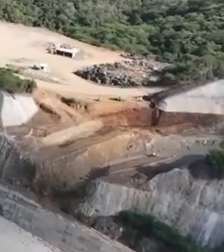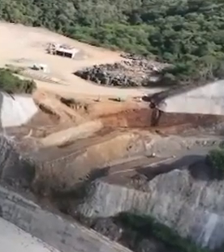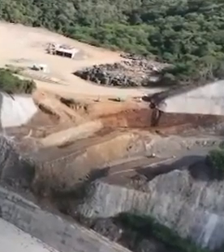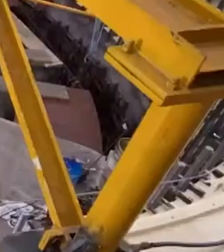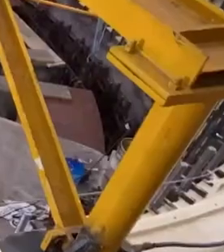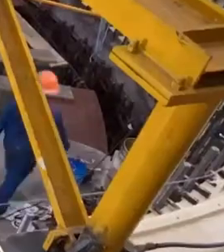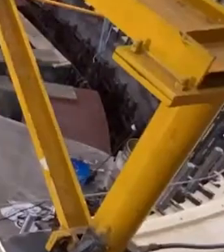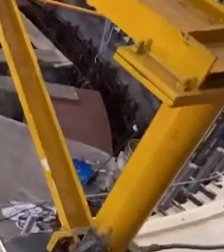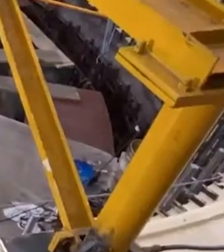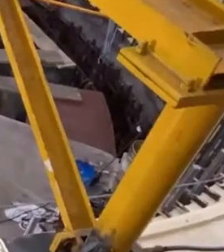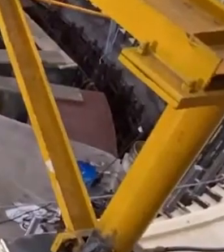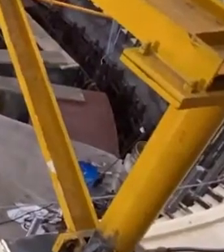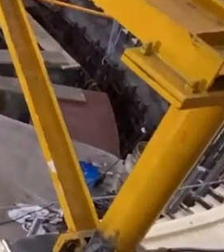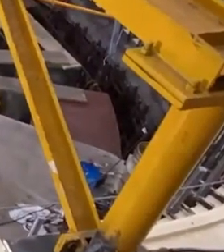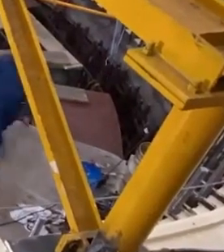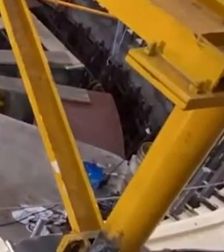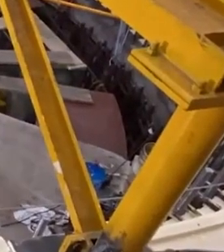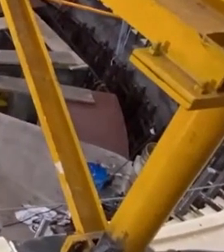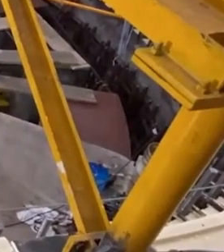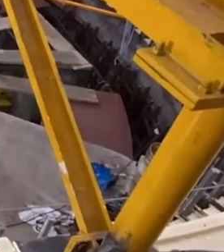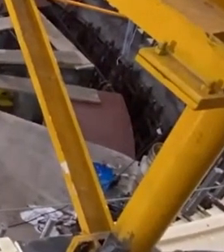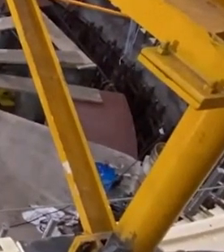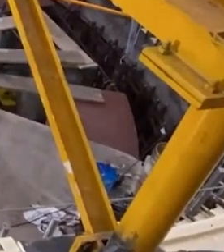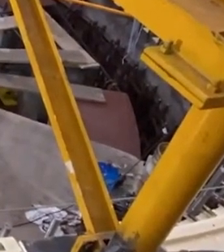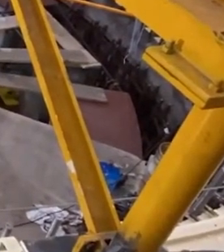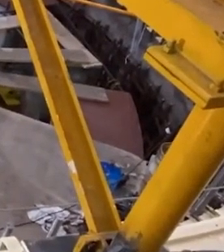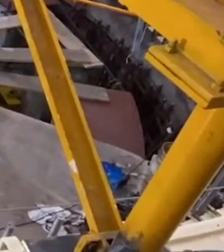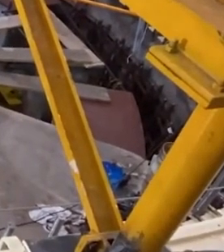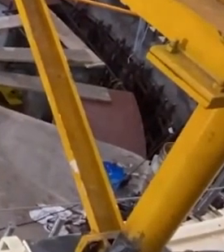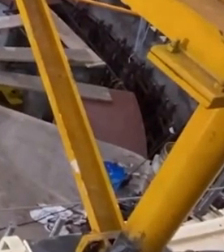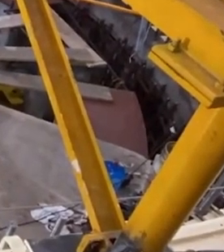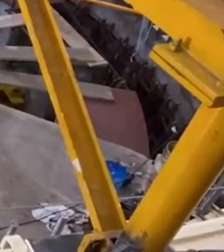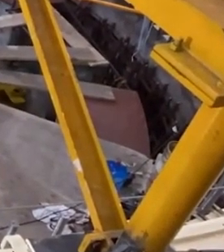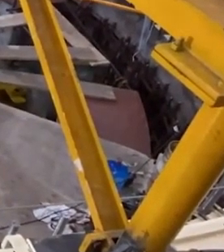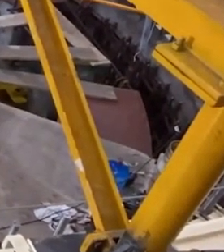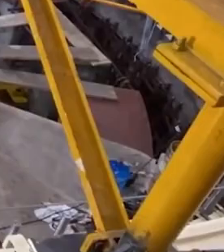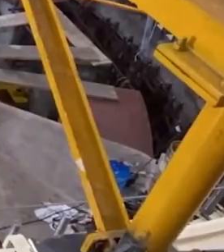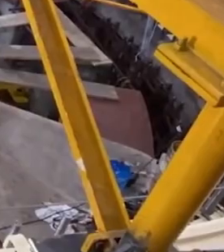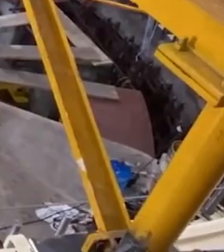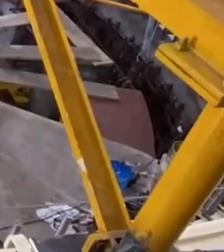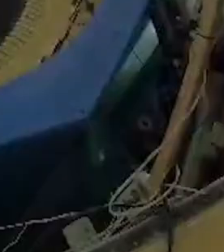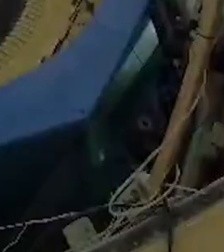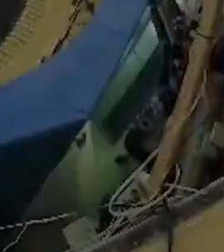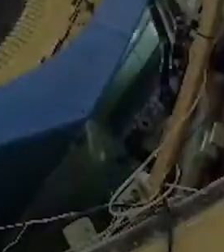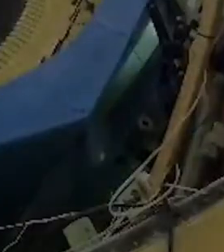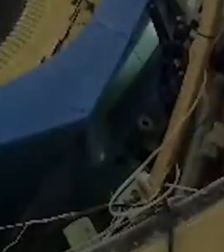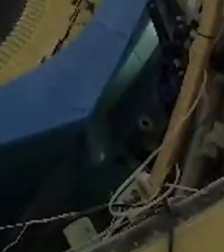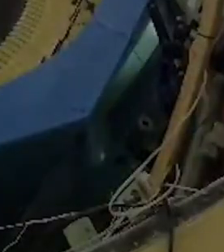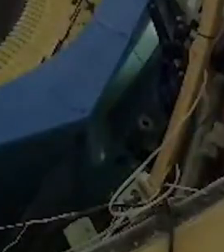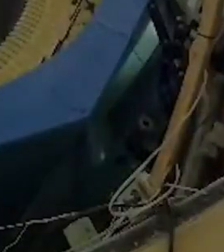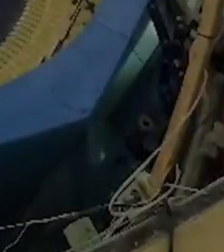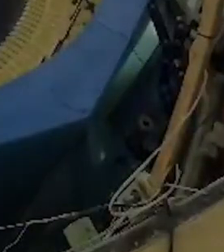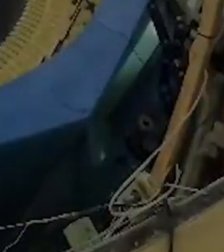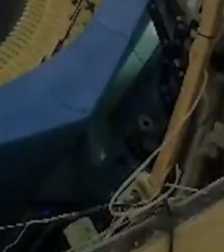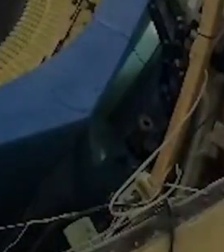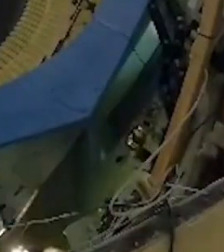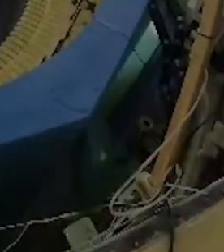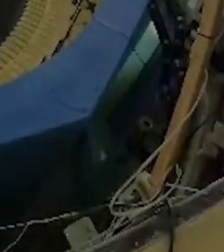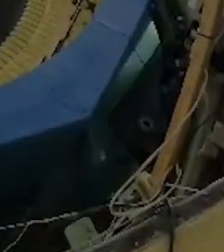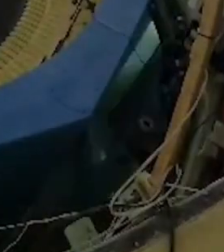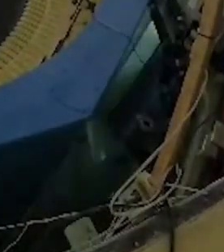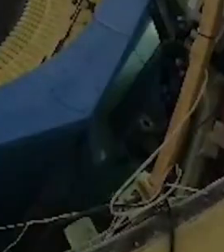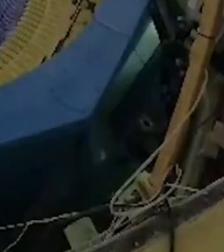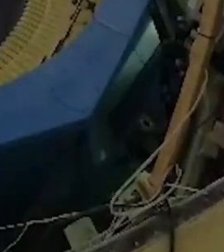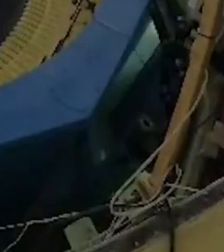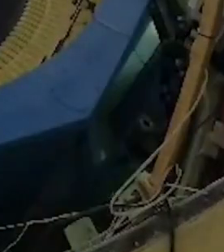socioambientales. La modernización, que extenderá la vida útil de las centrales por 50 años más, se programó secuencialmente para no